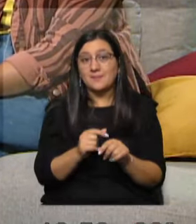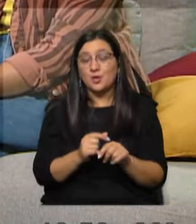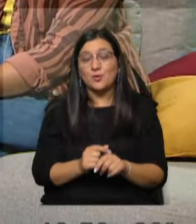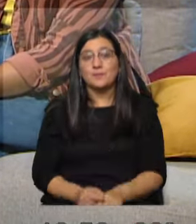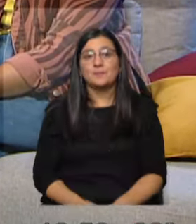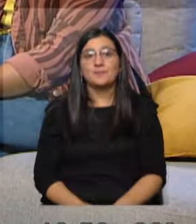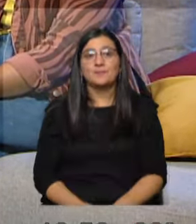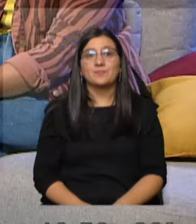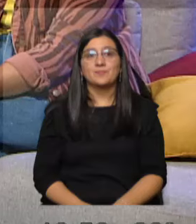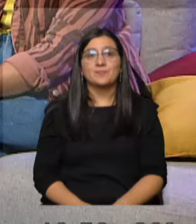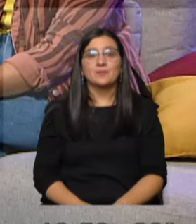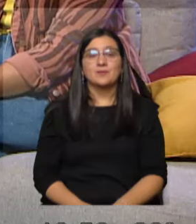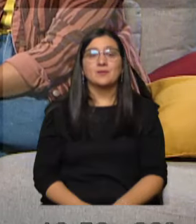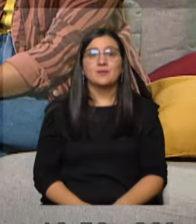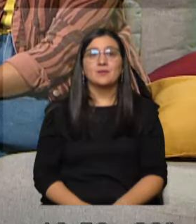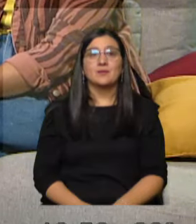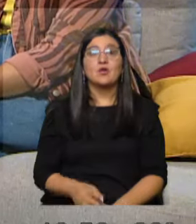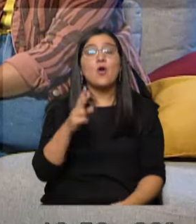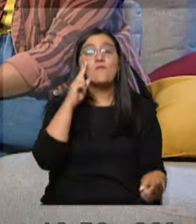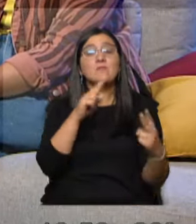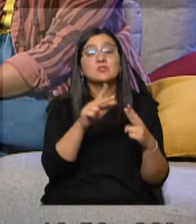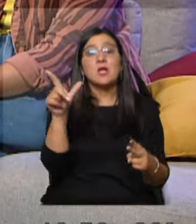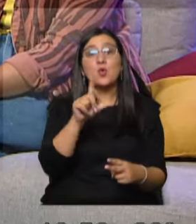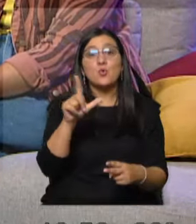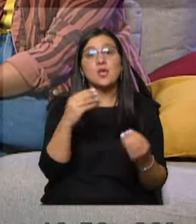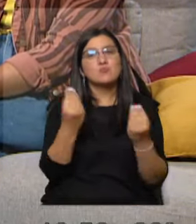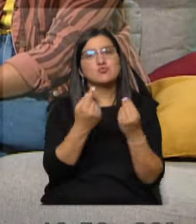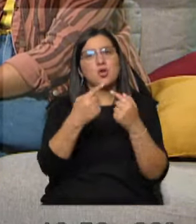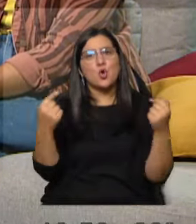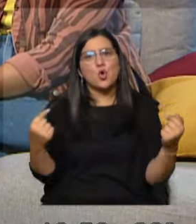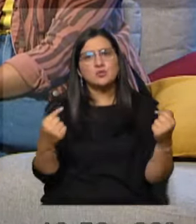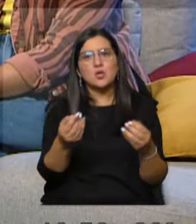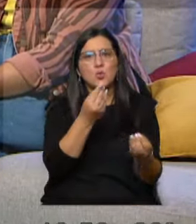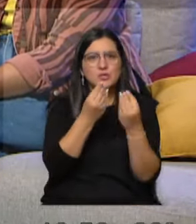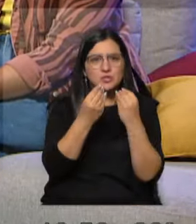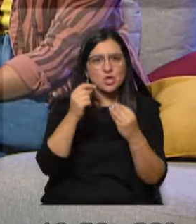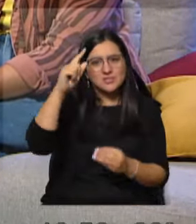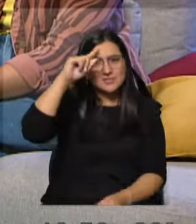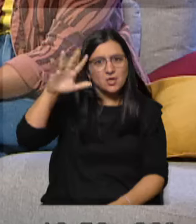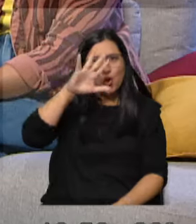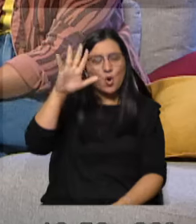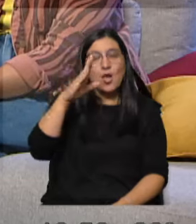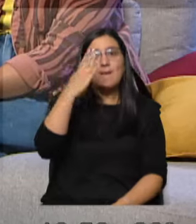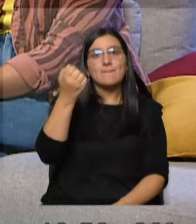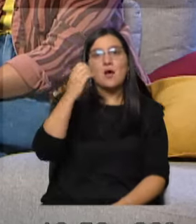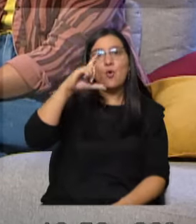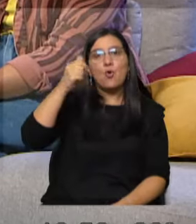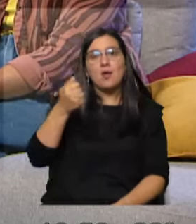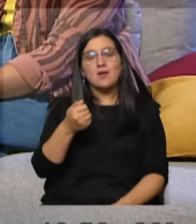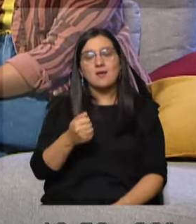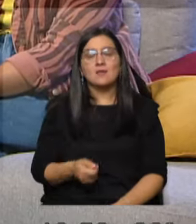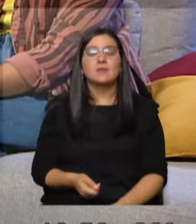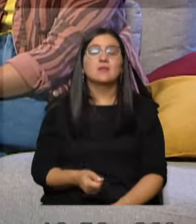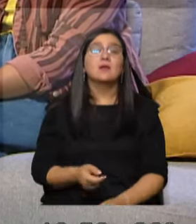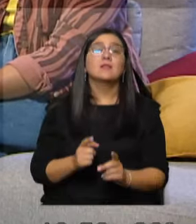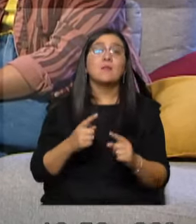el programa. Sí, sí. Y nos vamos a ver el lunes. El lunes que tenemos mucha cosa. Tenemos la columna de nutrición, tenemos la psicóloga Paola. Exacto. Por la cuenta